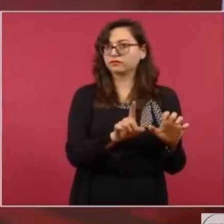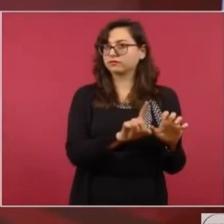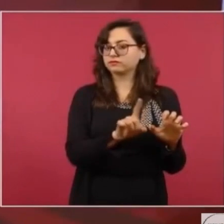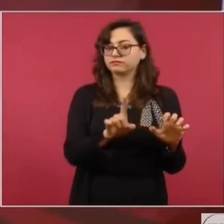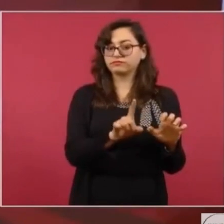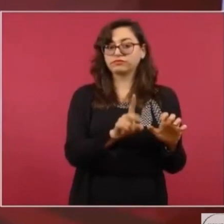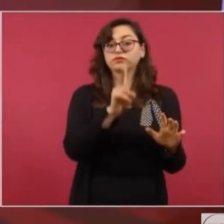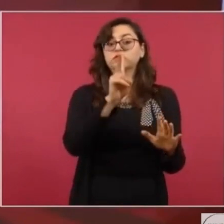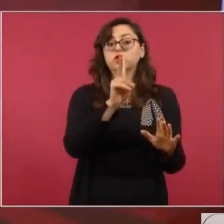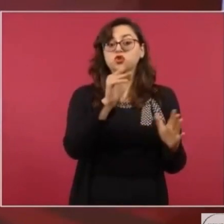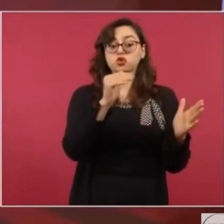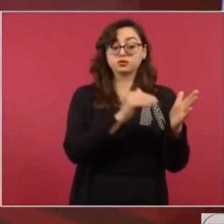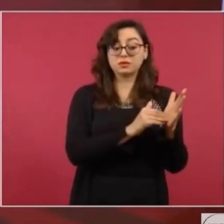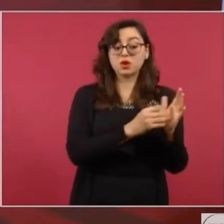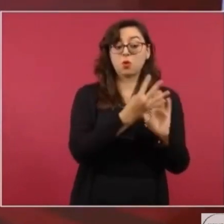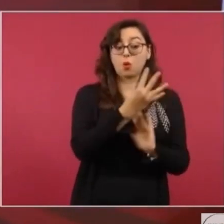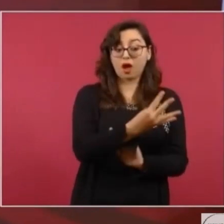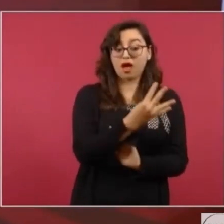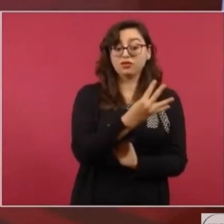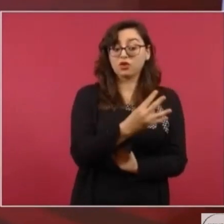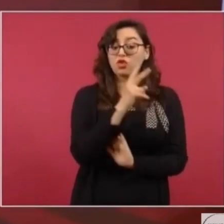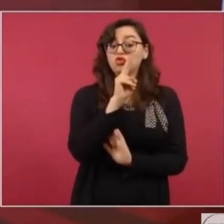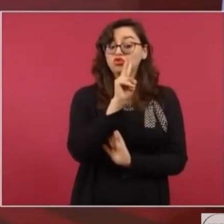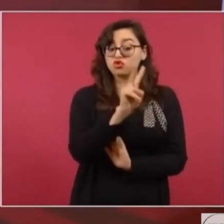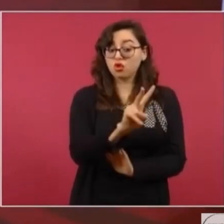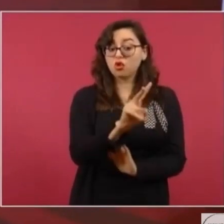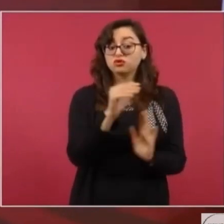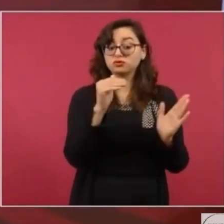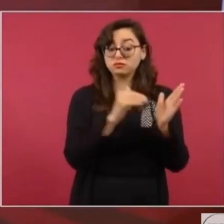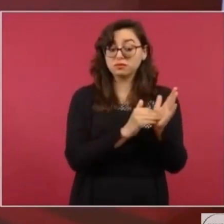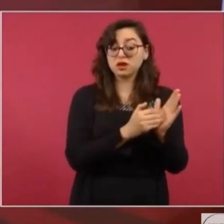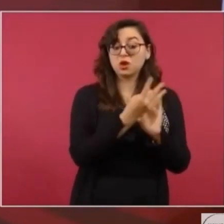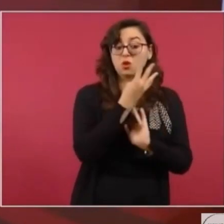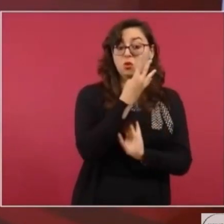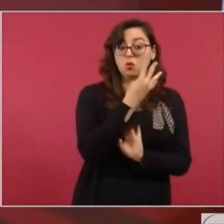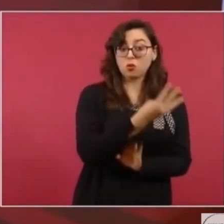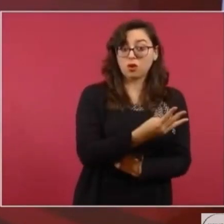del 2004, con Fox,